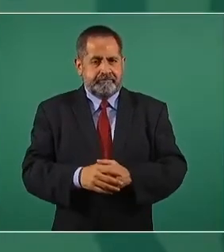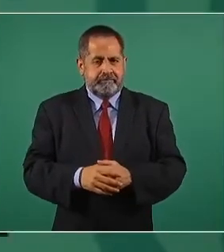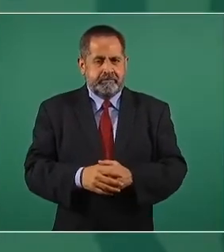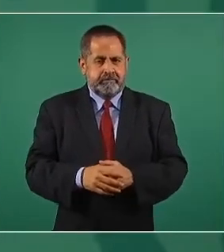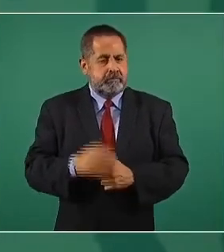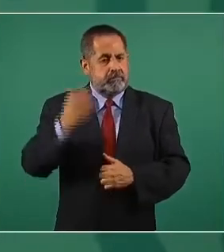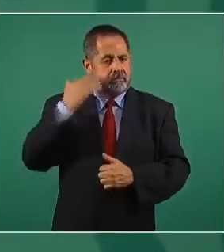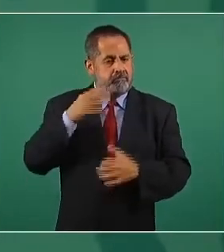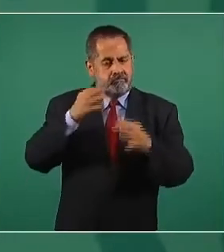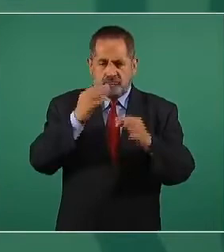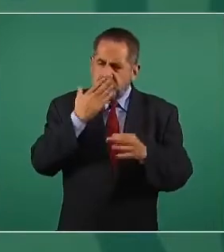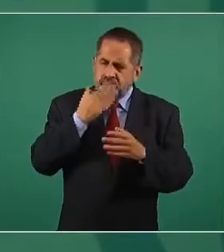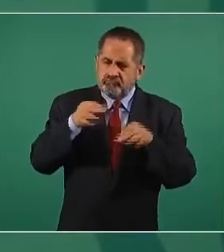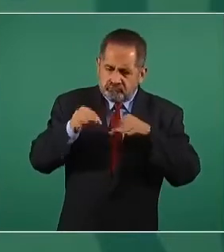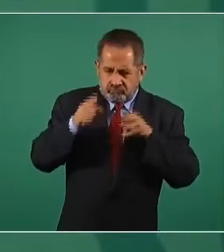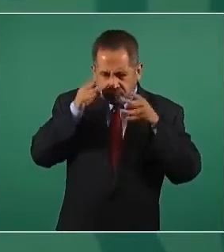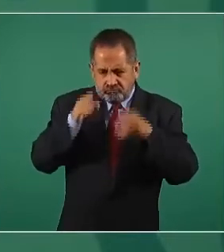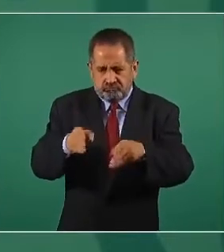oficial, oficioso,